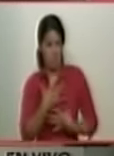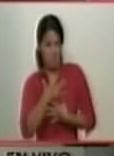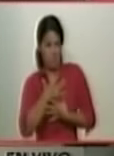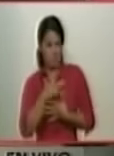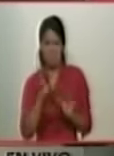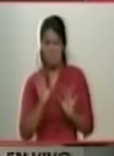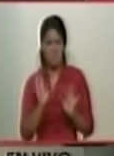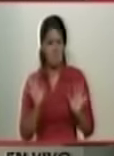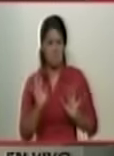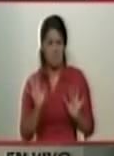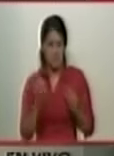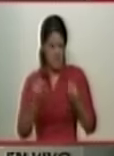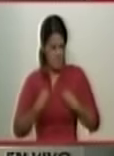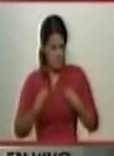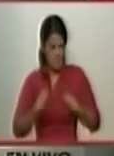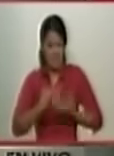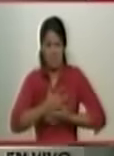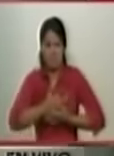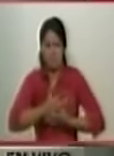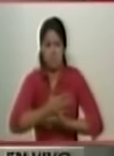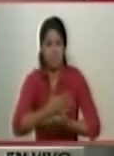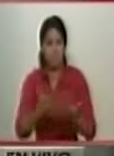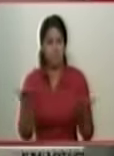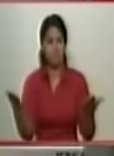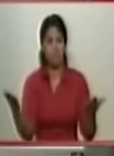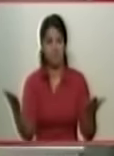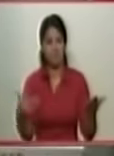cada día le pertenece menos.